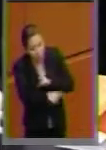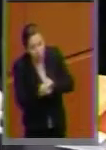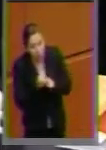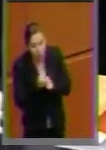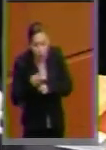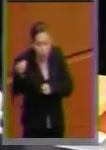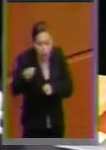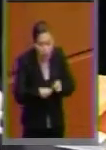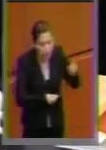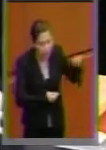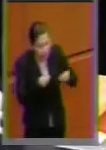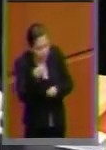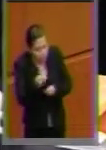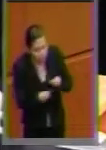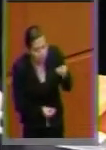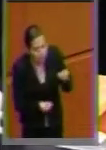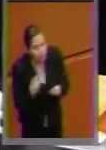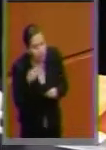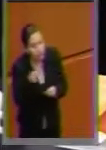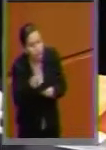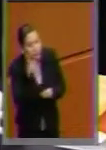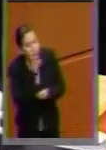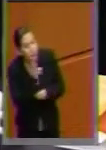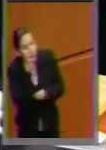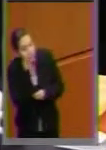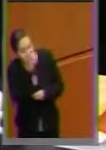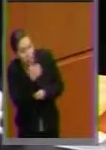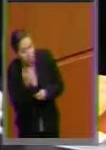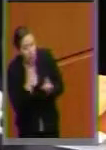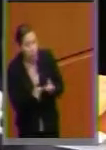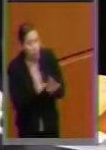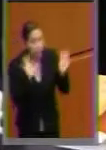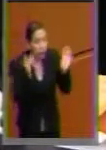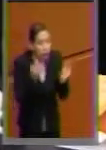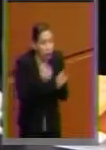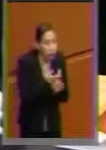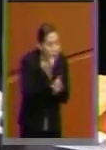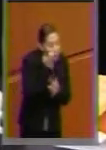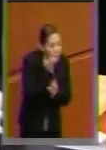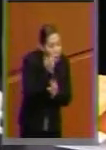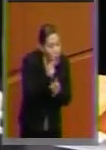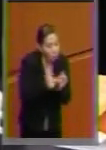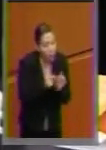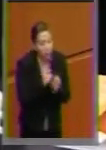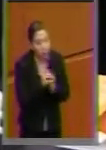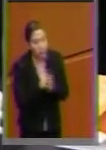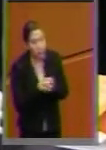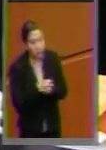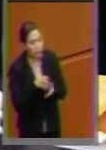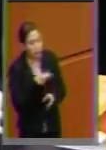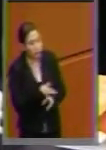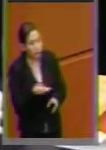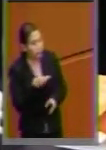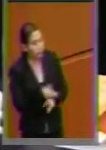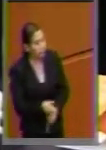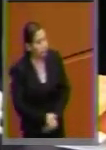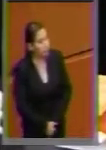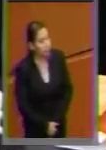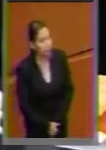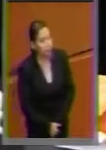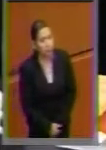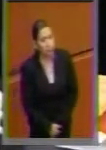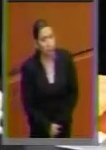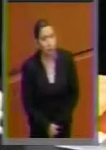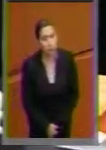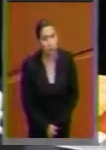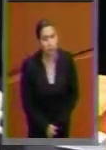que propicia en la unidad de supervisión de medidas cautelares y suspensión condicional del proceso eficaz